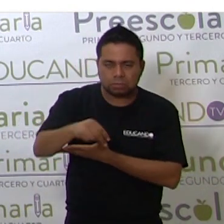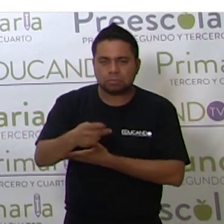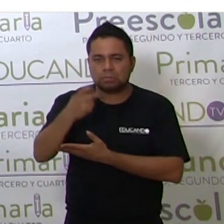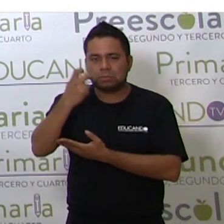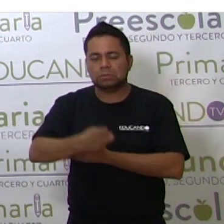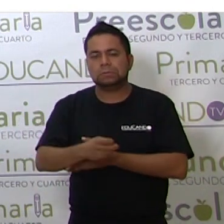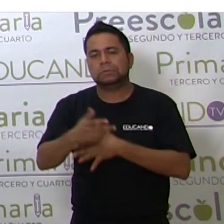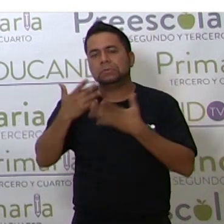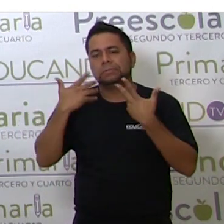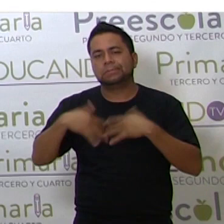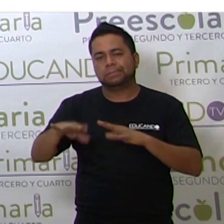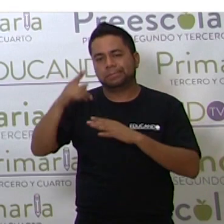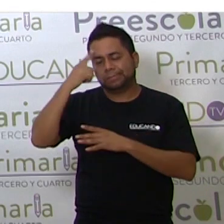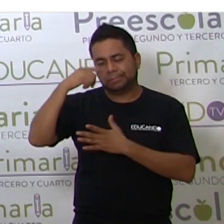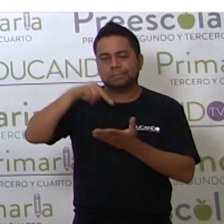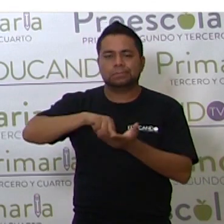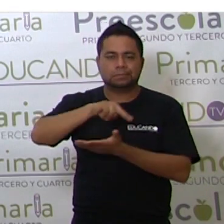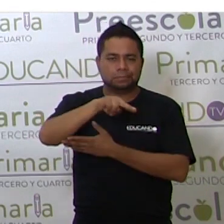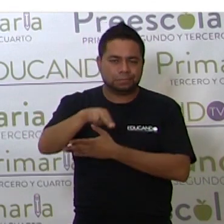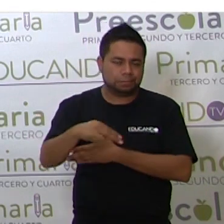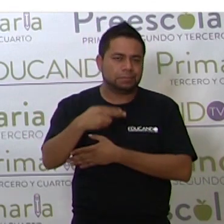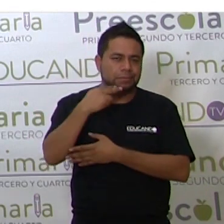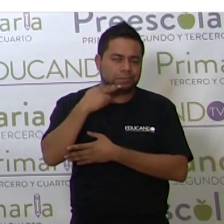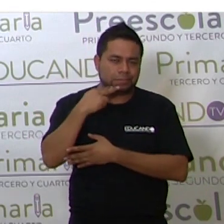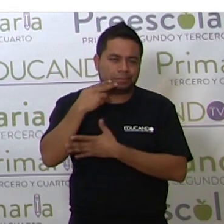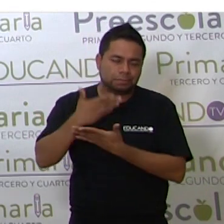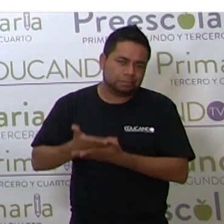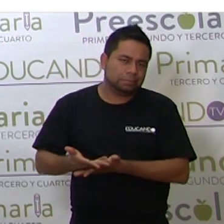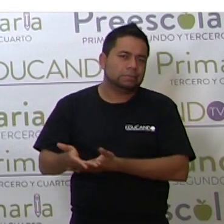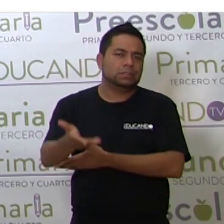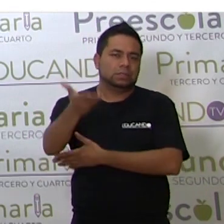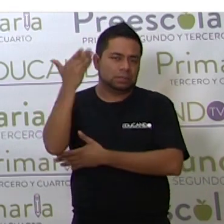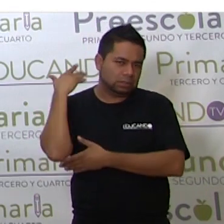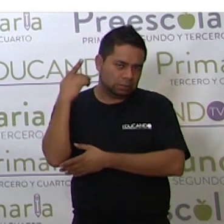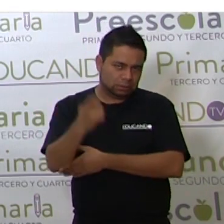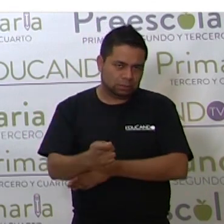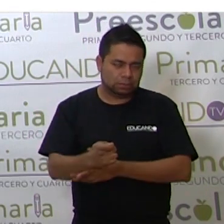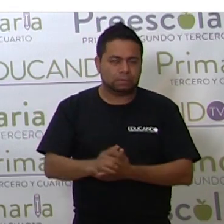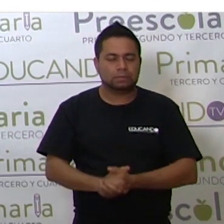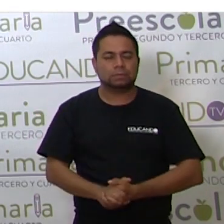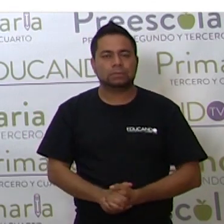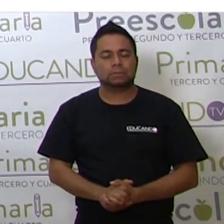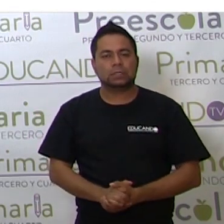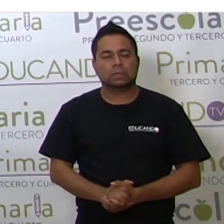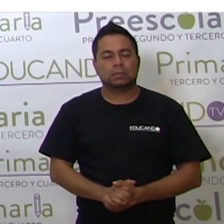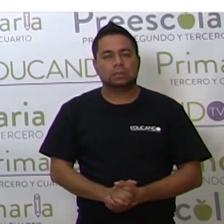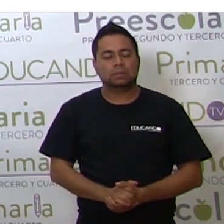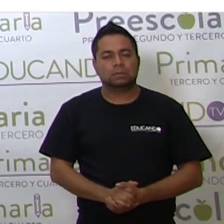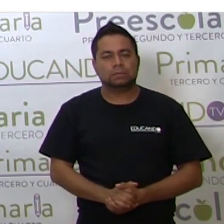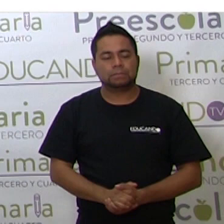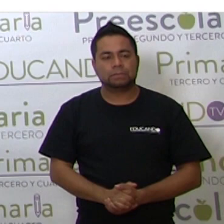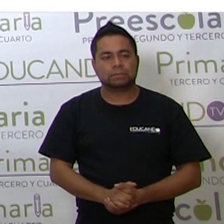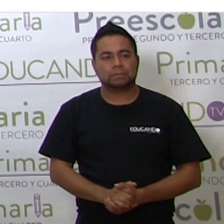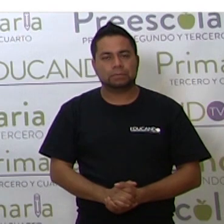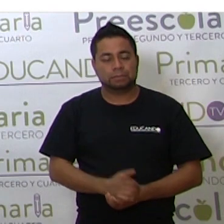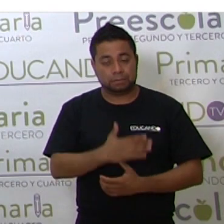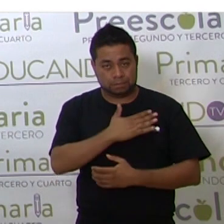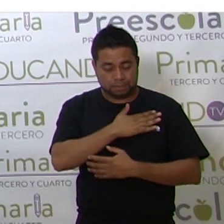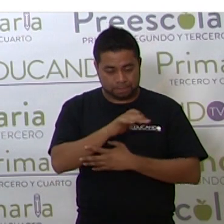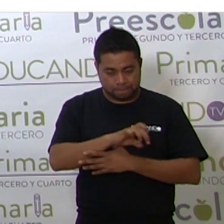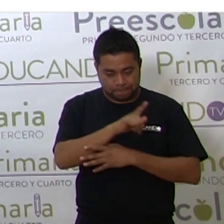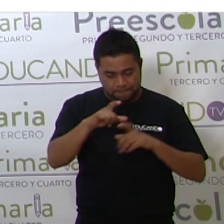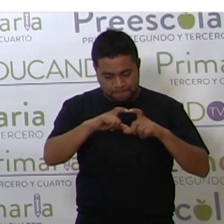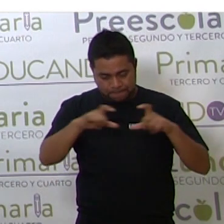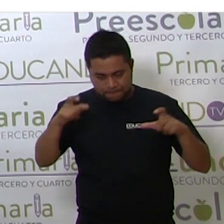primeros elementos de escritura que utilizaban anteriormente bueno de ahí vamos con la